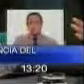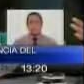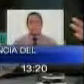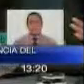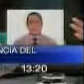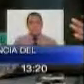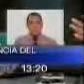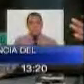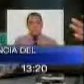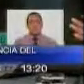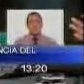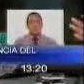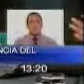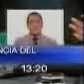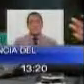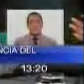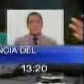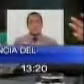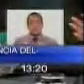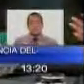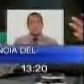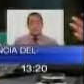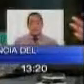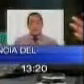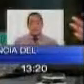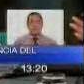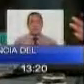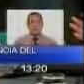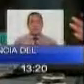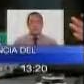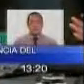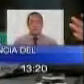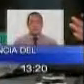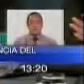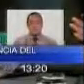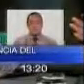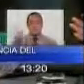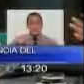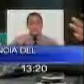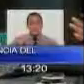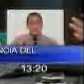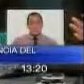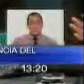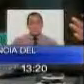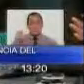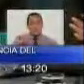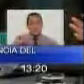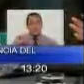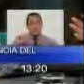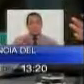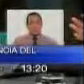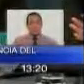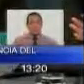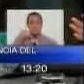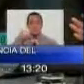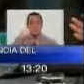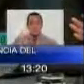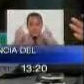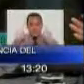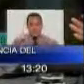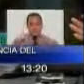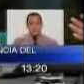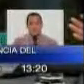y abierto también en la Corte Interamericana. Y esto requería un mínimo nivel de